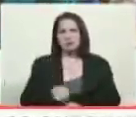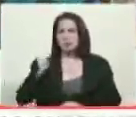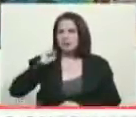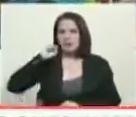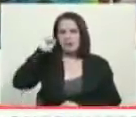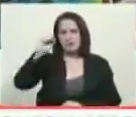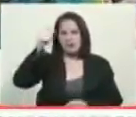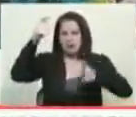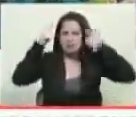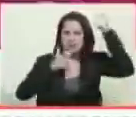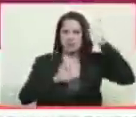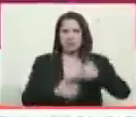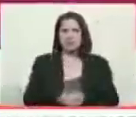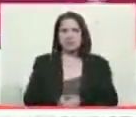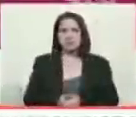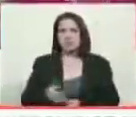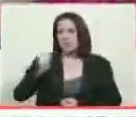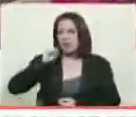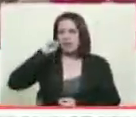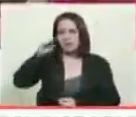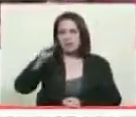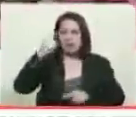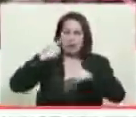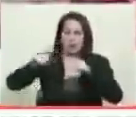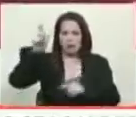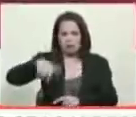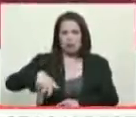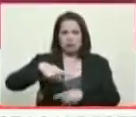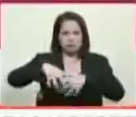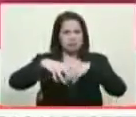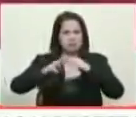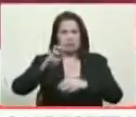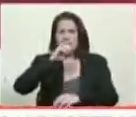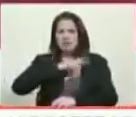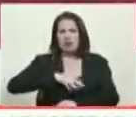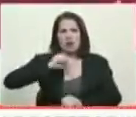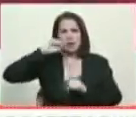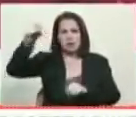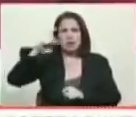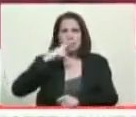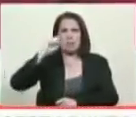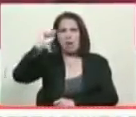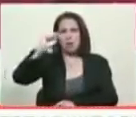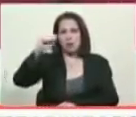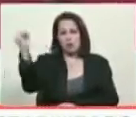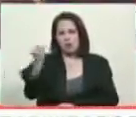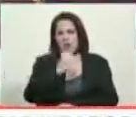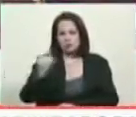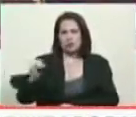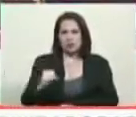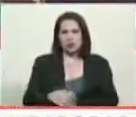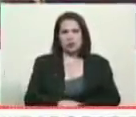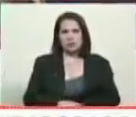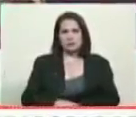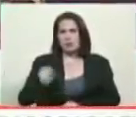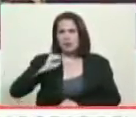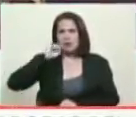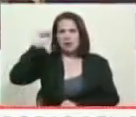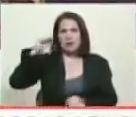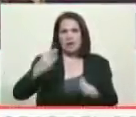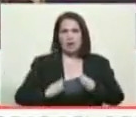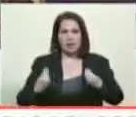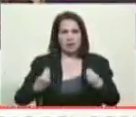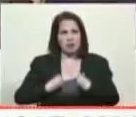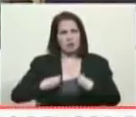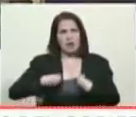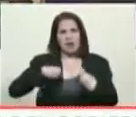viva Chávez! ¡Que viva Urdaneta! ¡Que viva Maduro! ¡Que viva el Zulia! ¡Que viva la revolución!